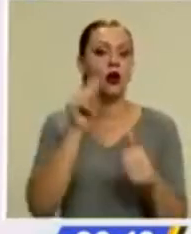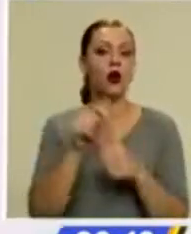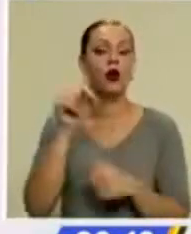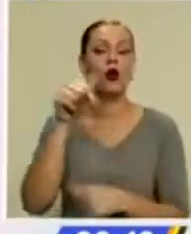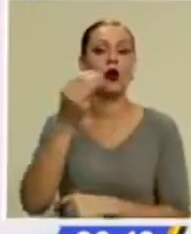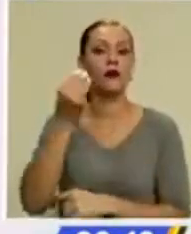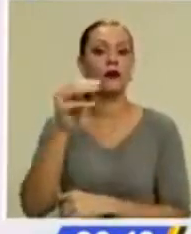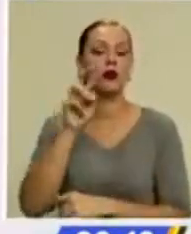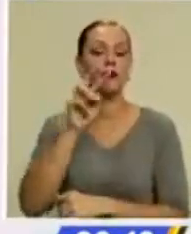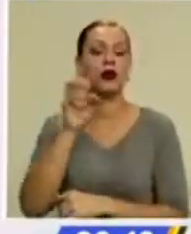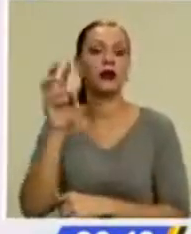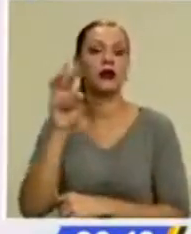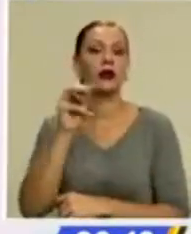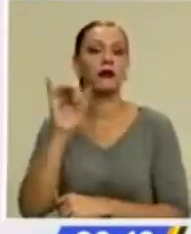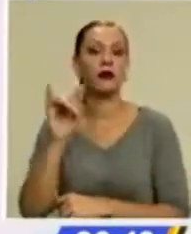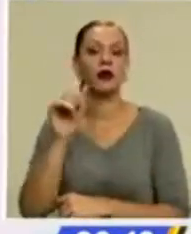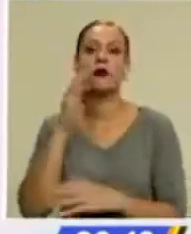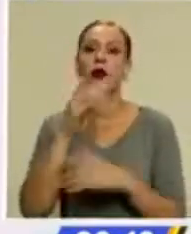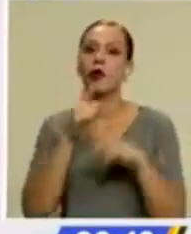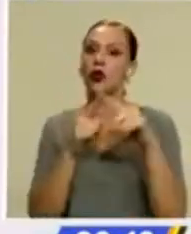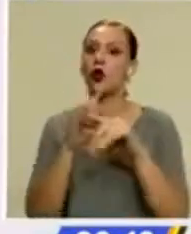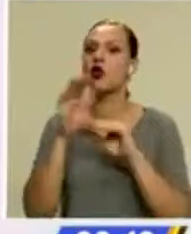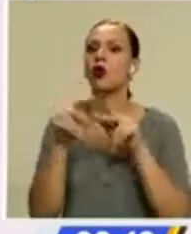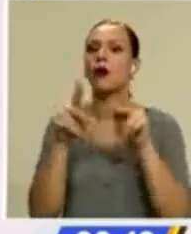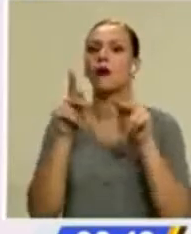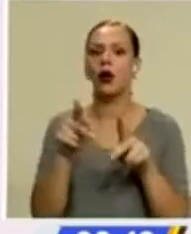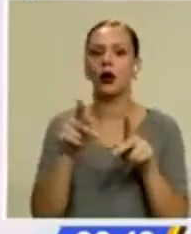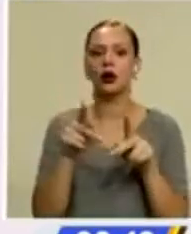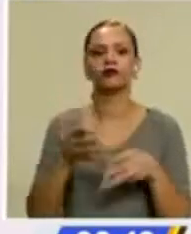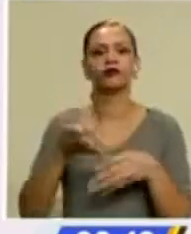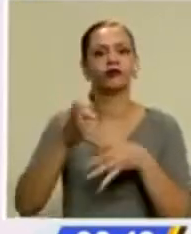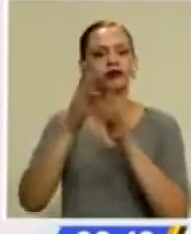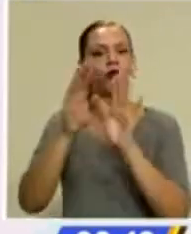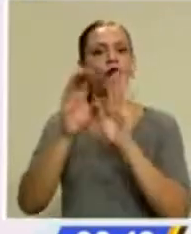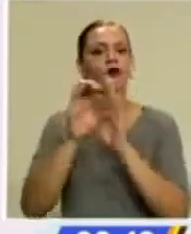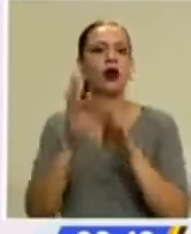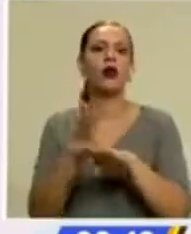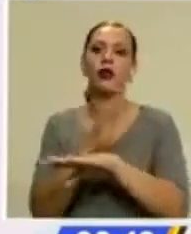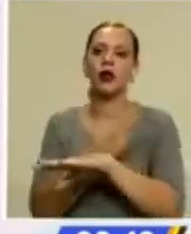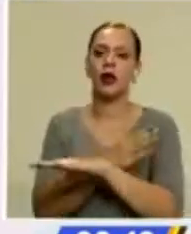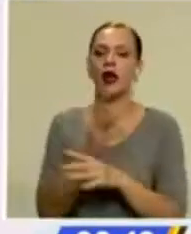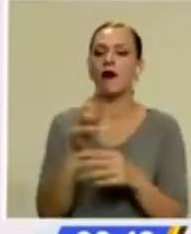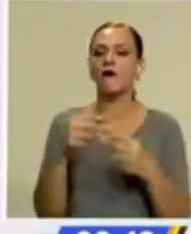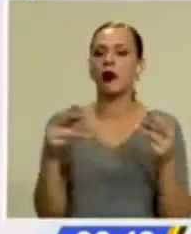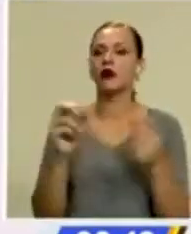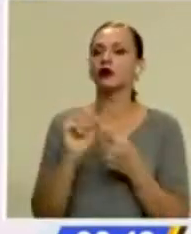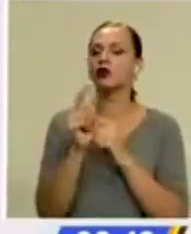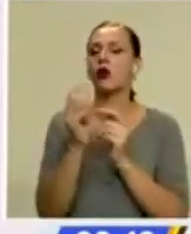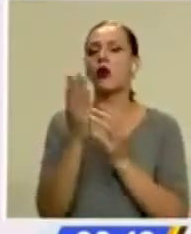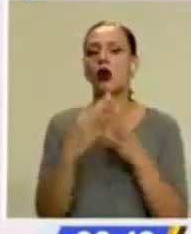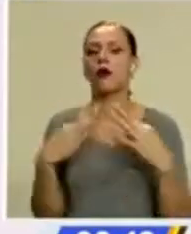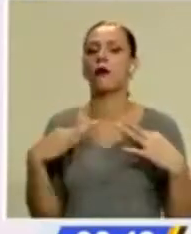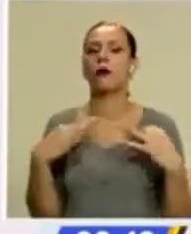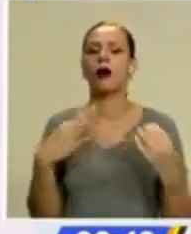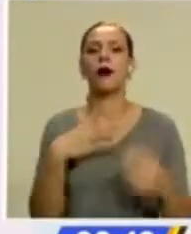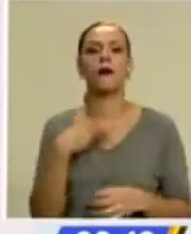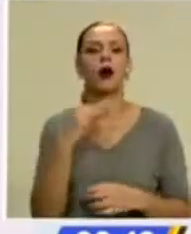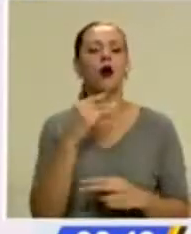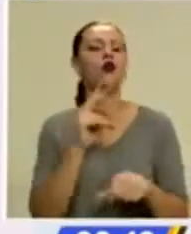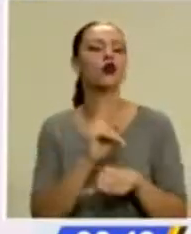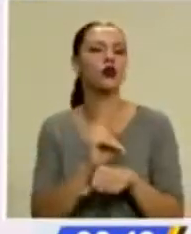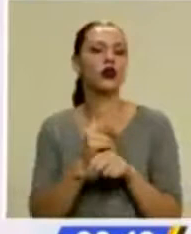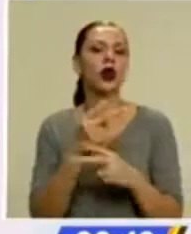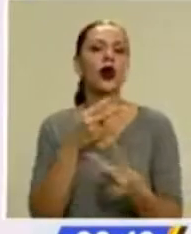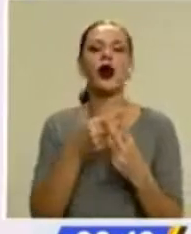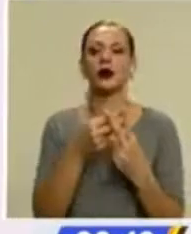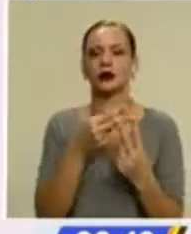hoy miércoles 26 de mayo, al mediodía todo el mundo a subir esas fotos o desde antes, por supuesto, a las redes sociales con alguna prenda blanca y utilizando